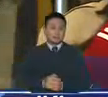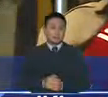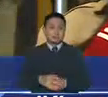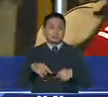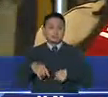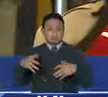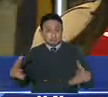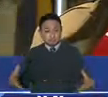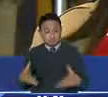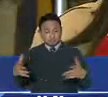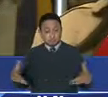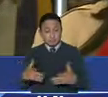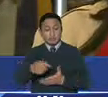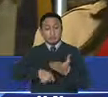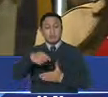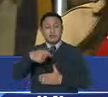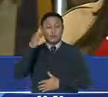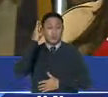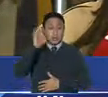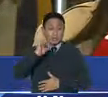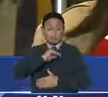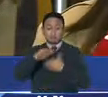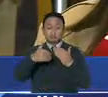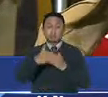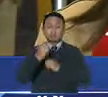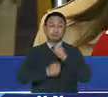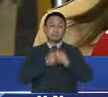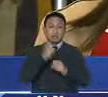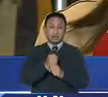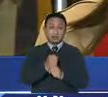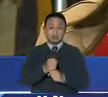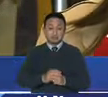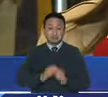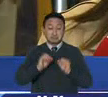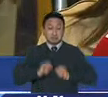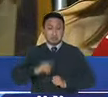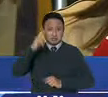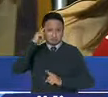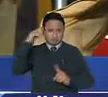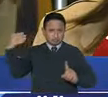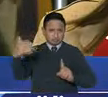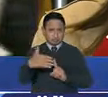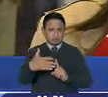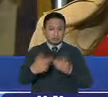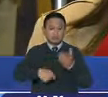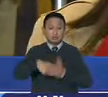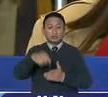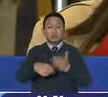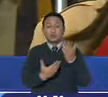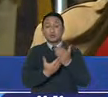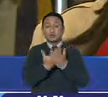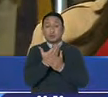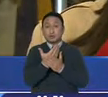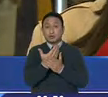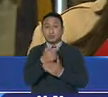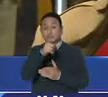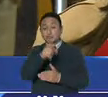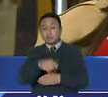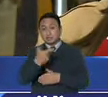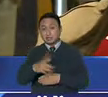incentivo a la contratación de mujeres de todas las edades, es decir, está pensado para las contrataciones nuevas, para mujeres cuando están